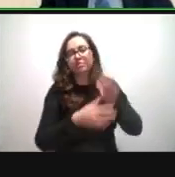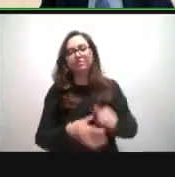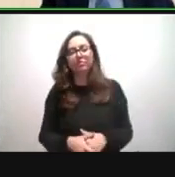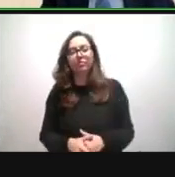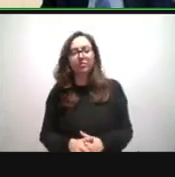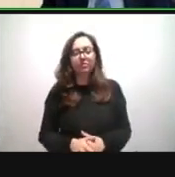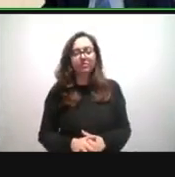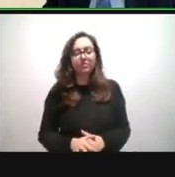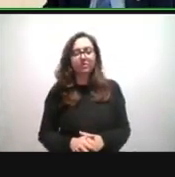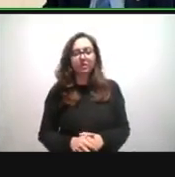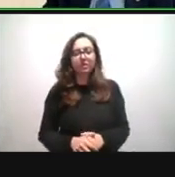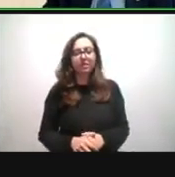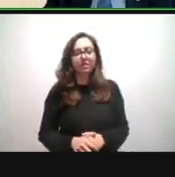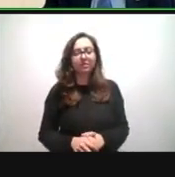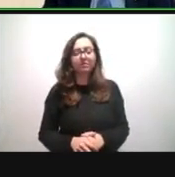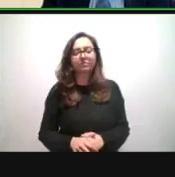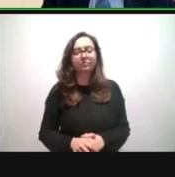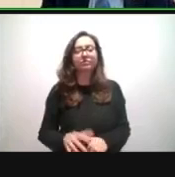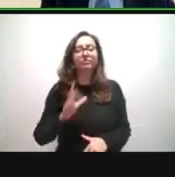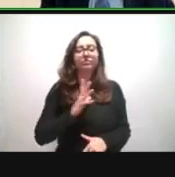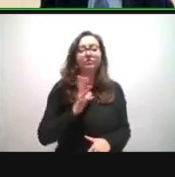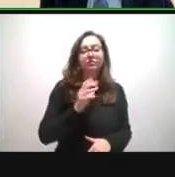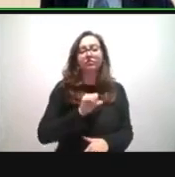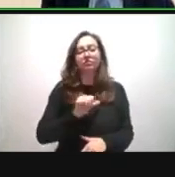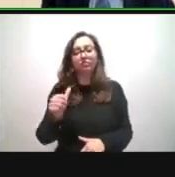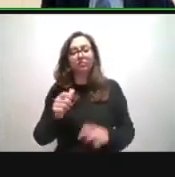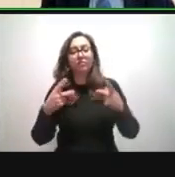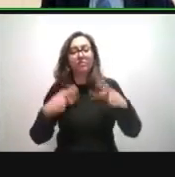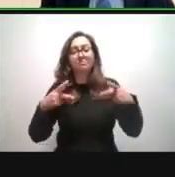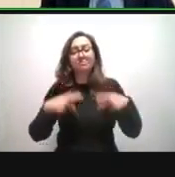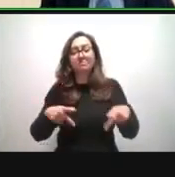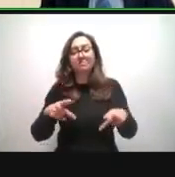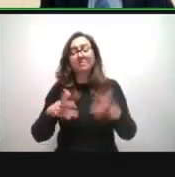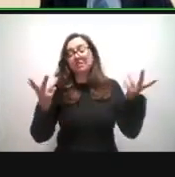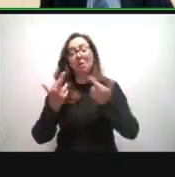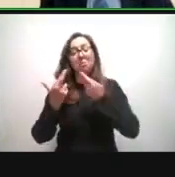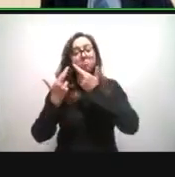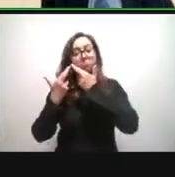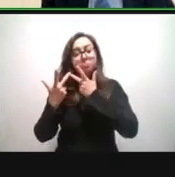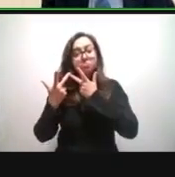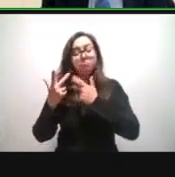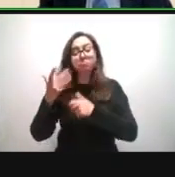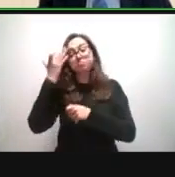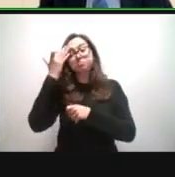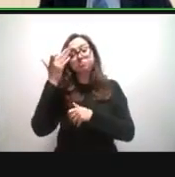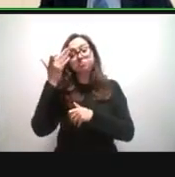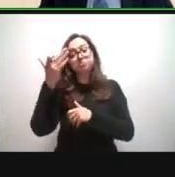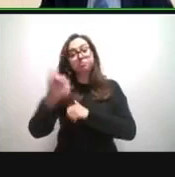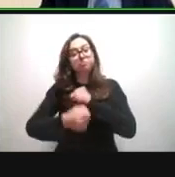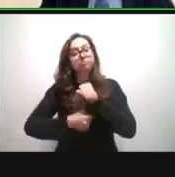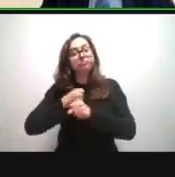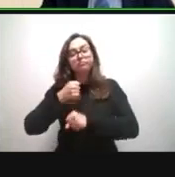Pacientes con problemas de trauma muy antiguos que dejaron de atender por diversas razones y que cuando llegan ya en forma tardía